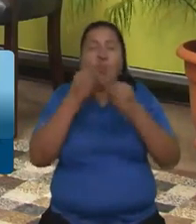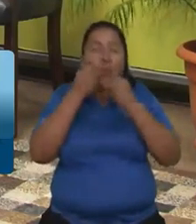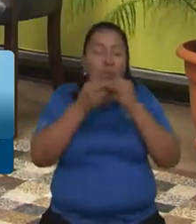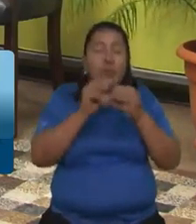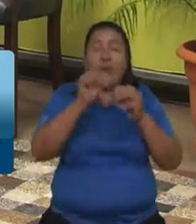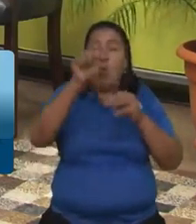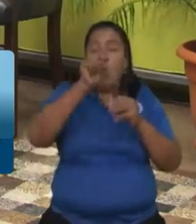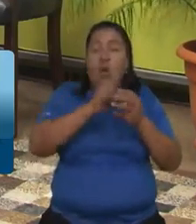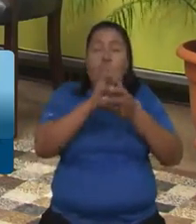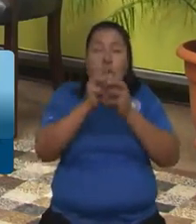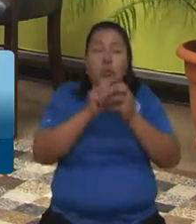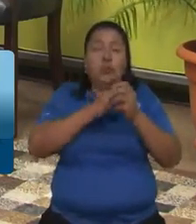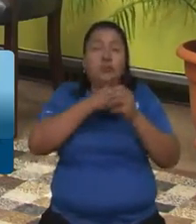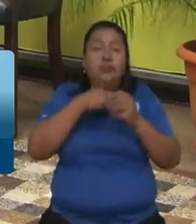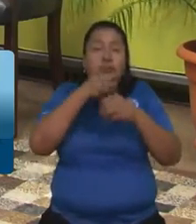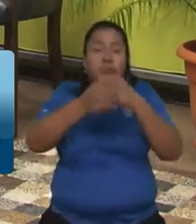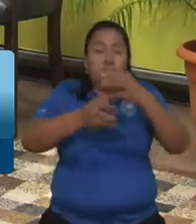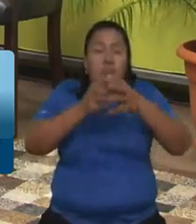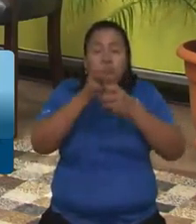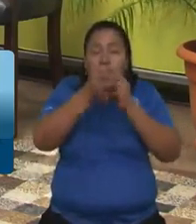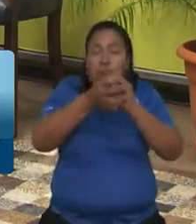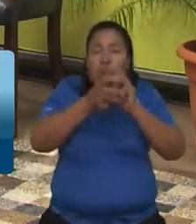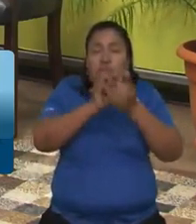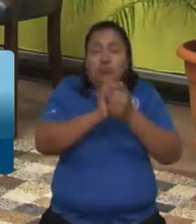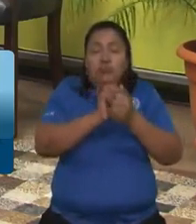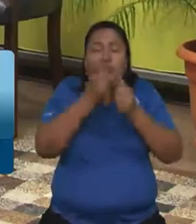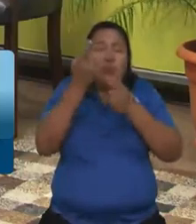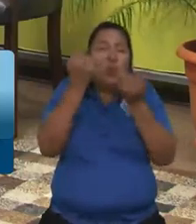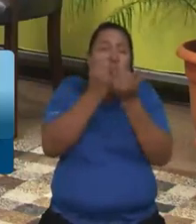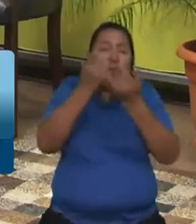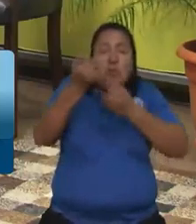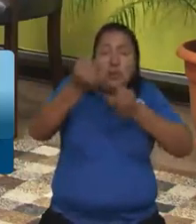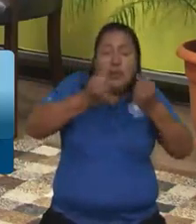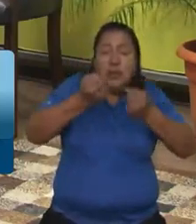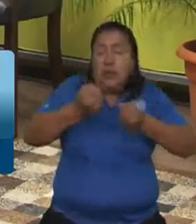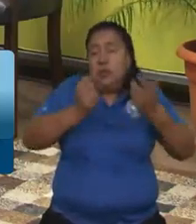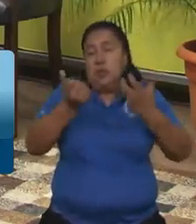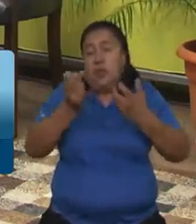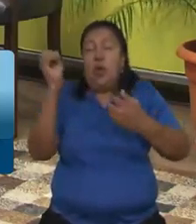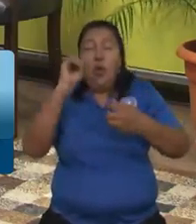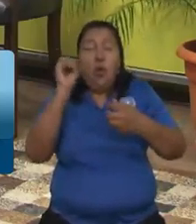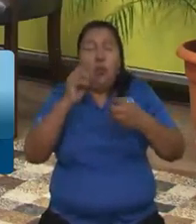oído haciendo eso? Bueno, la boca es el sitio más contaminado de todo nuestro cuerpo.